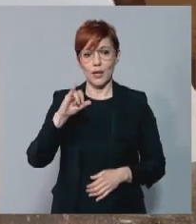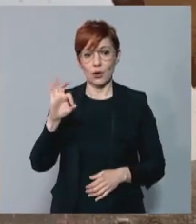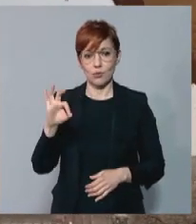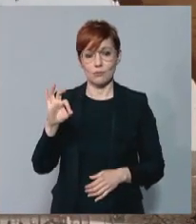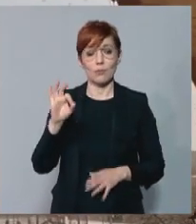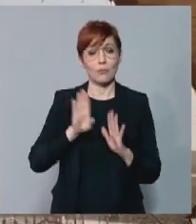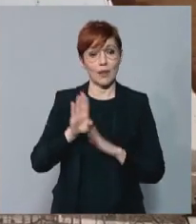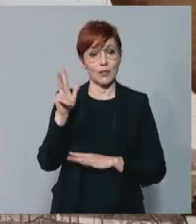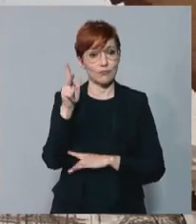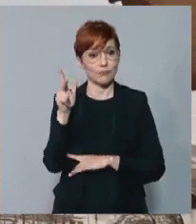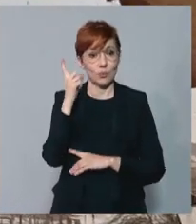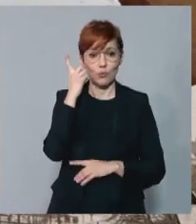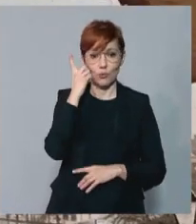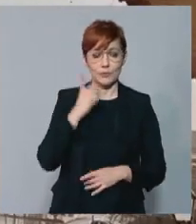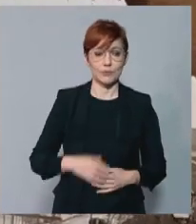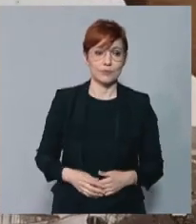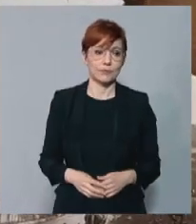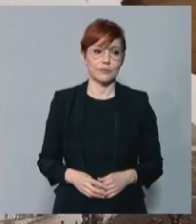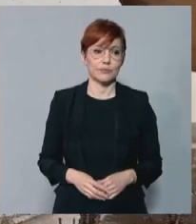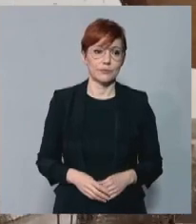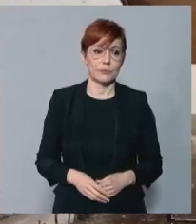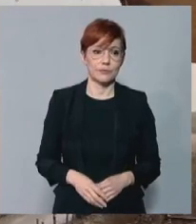con sus teléfonos móviles el aguacero